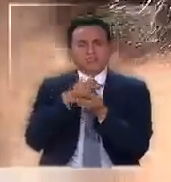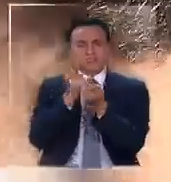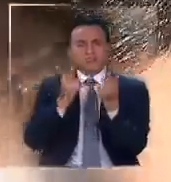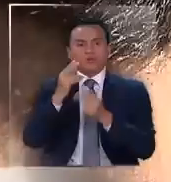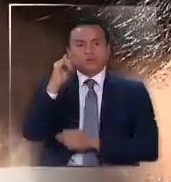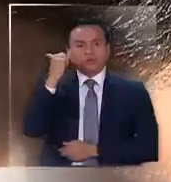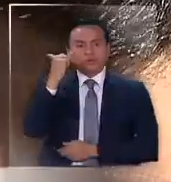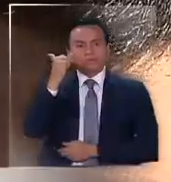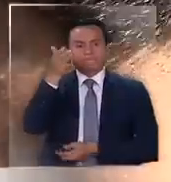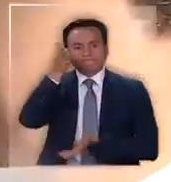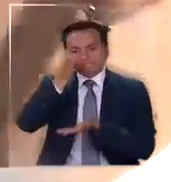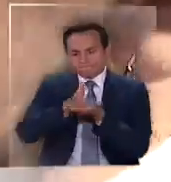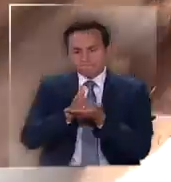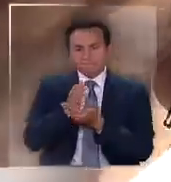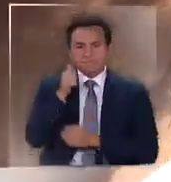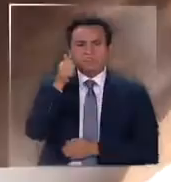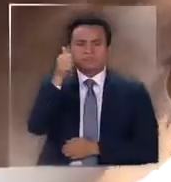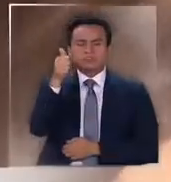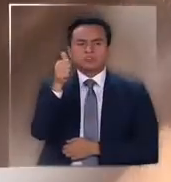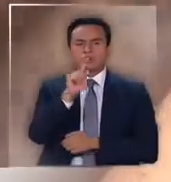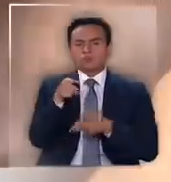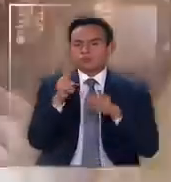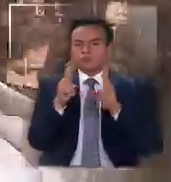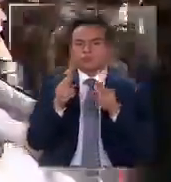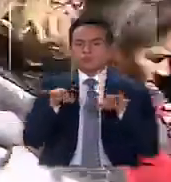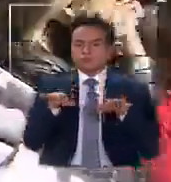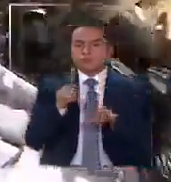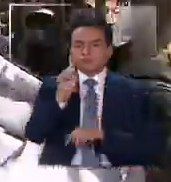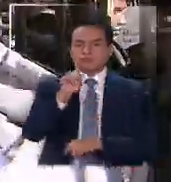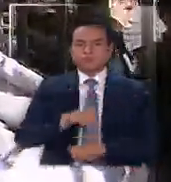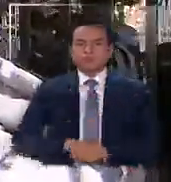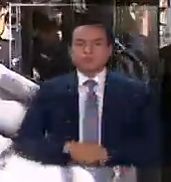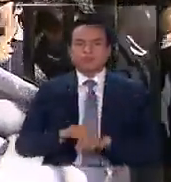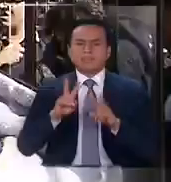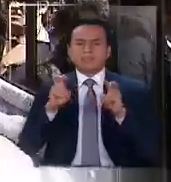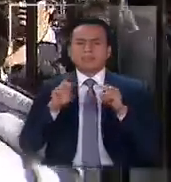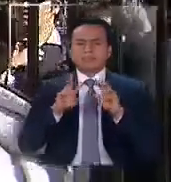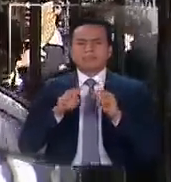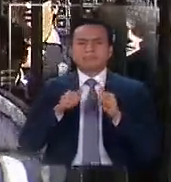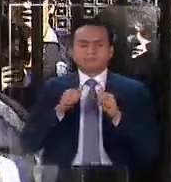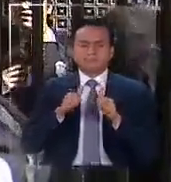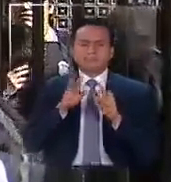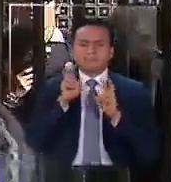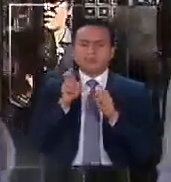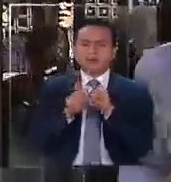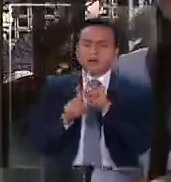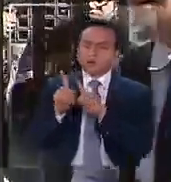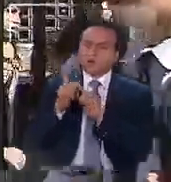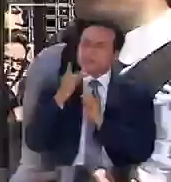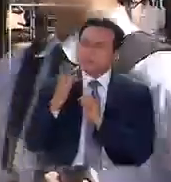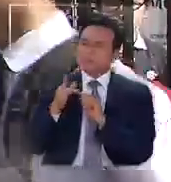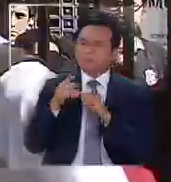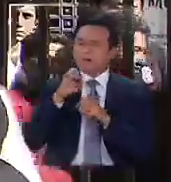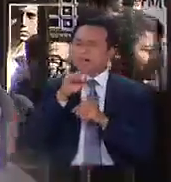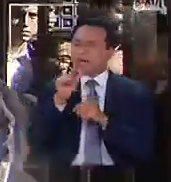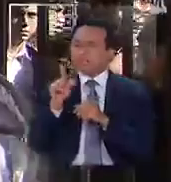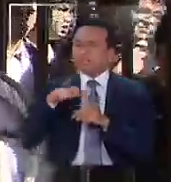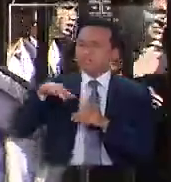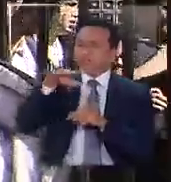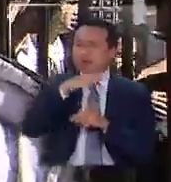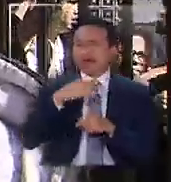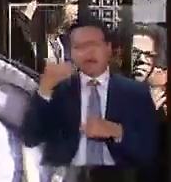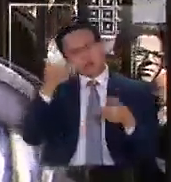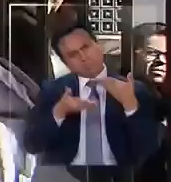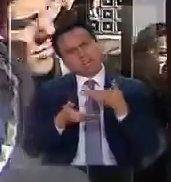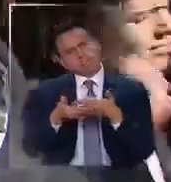jueves, exigirle a la dirección no permitir su uso. Aquí dentro está muy arraigada también la sociedad patriarcal y ese es un proceso al cual todos tenemos